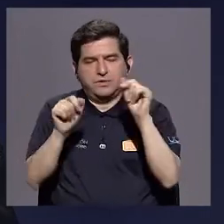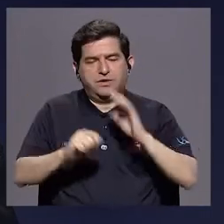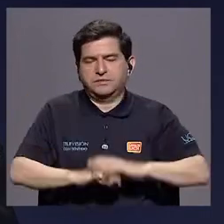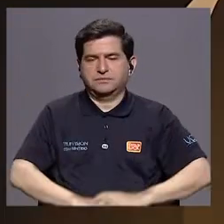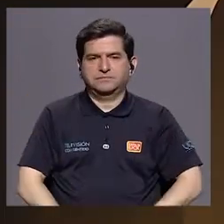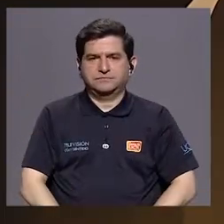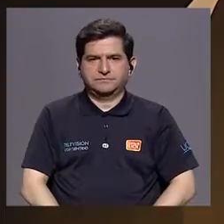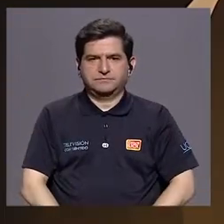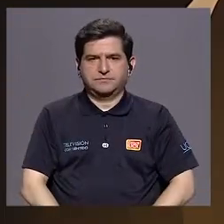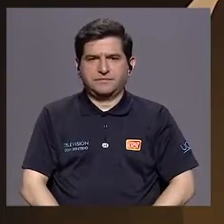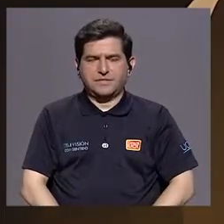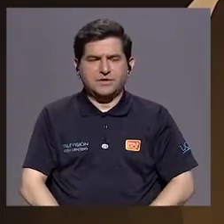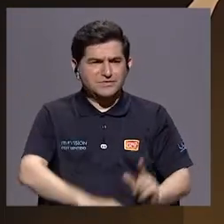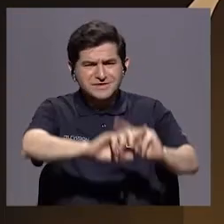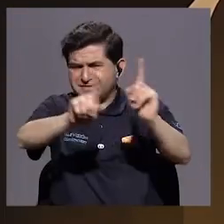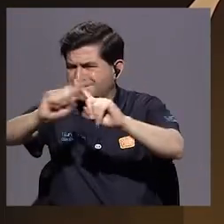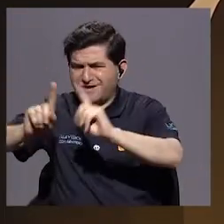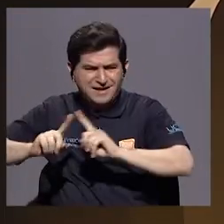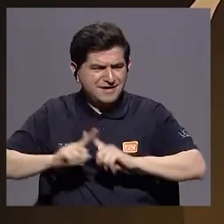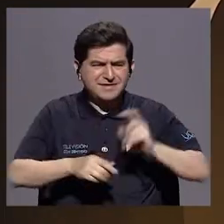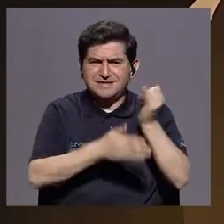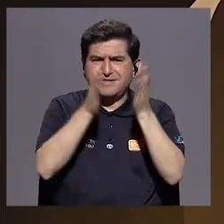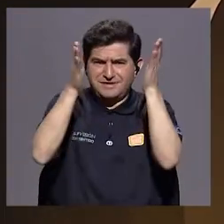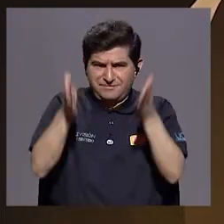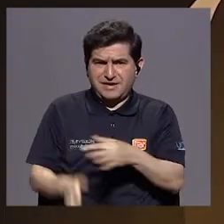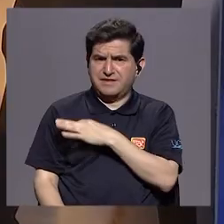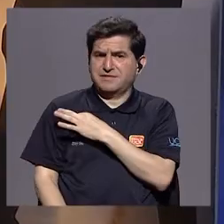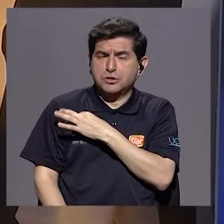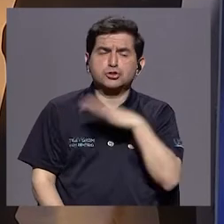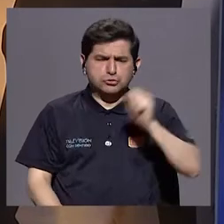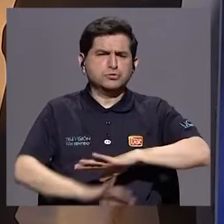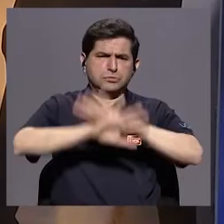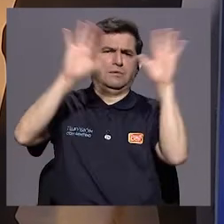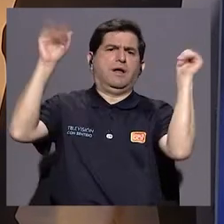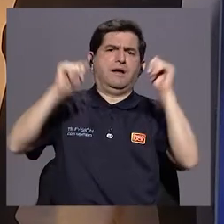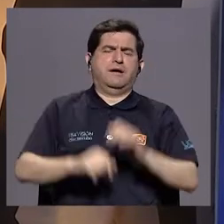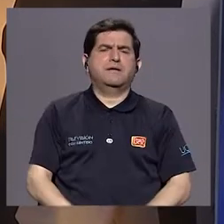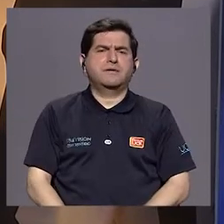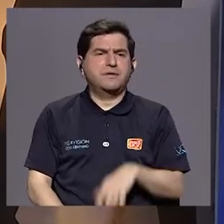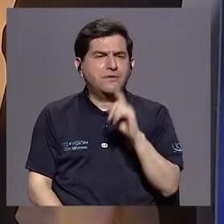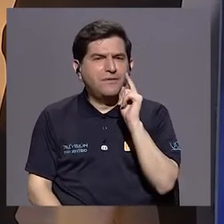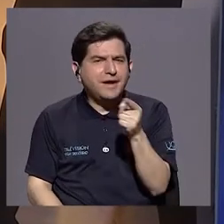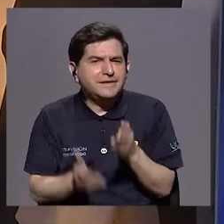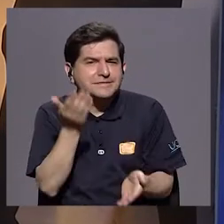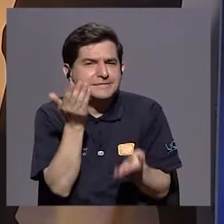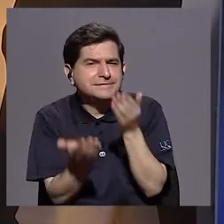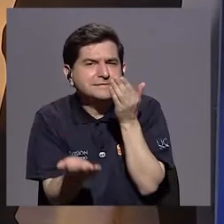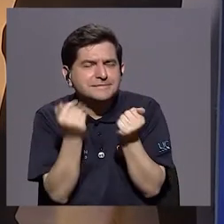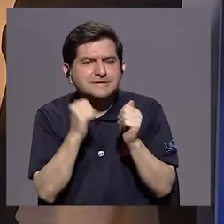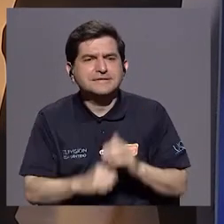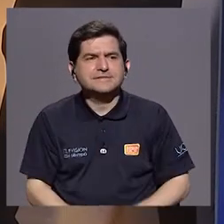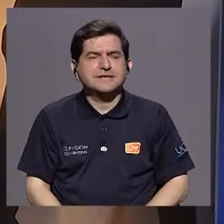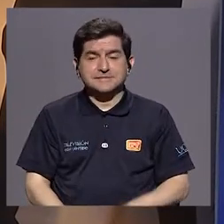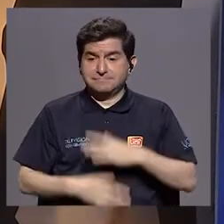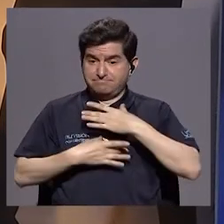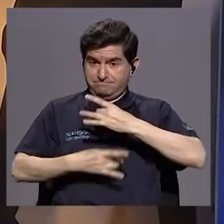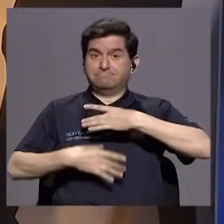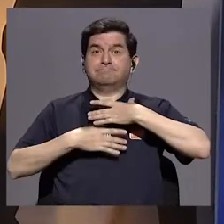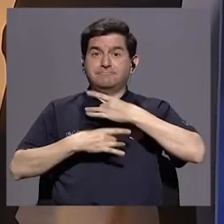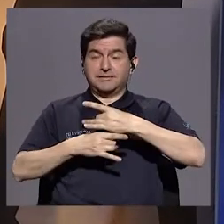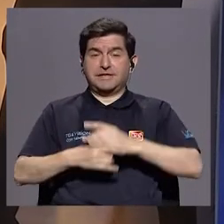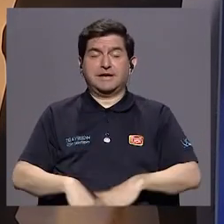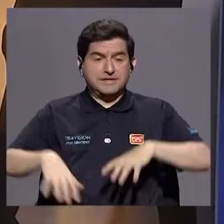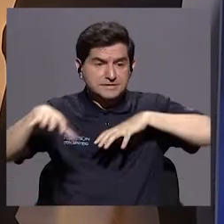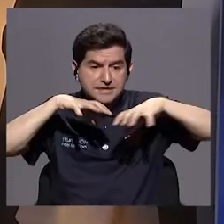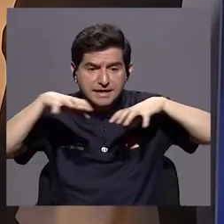y entonces hay una gran diversidad de los artistas que invitan sí claro creo que eso es como la atracción de la